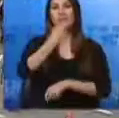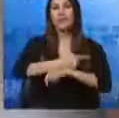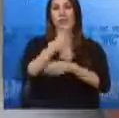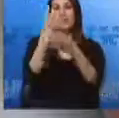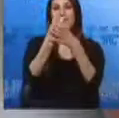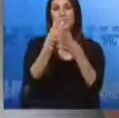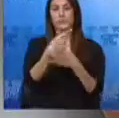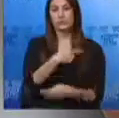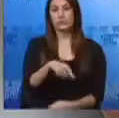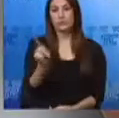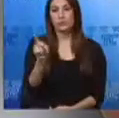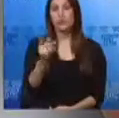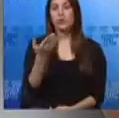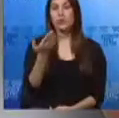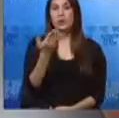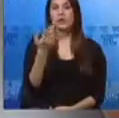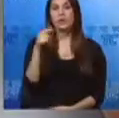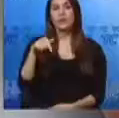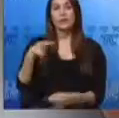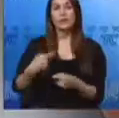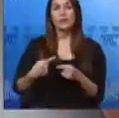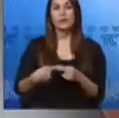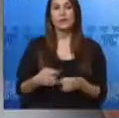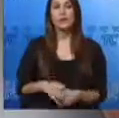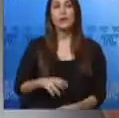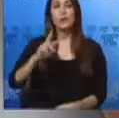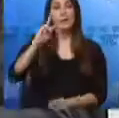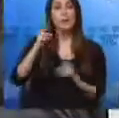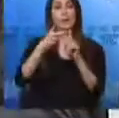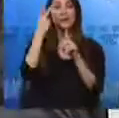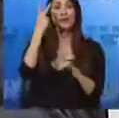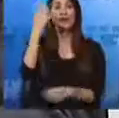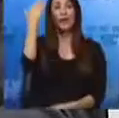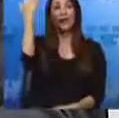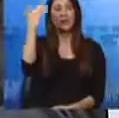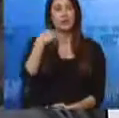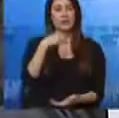de Detención Provisional de Varones de Quito. El vicealcalde había apelado esta